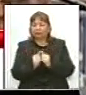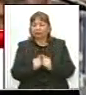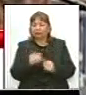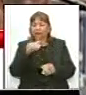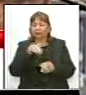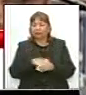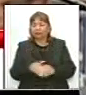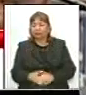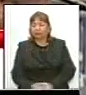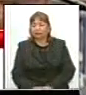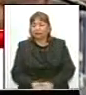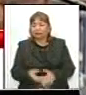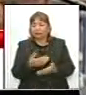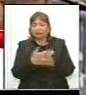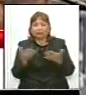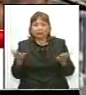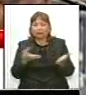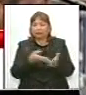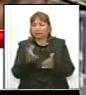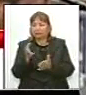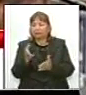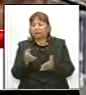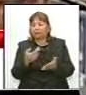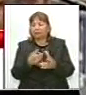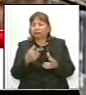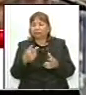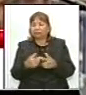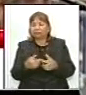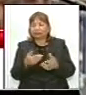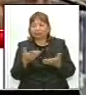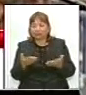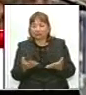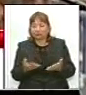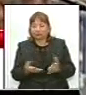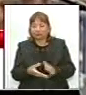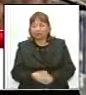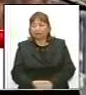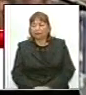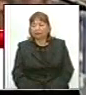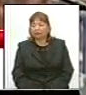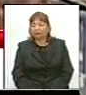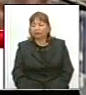votos. No hay otra manera. Entonces,